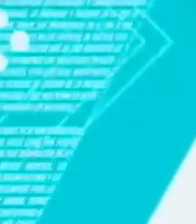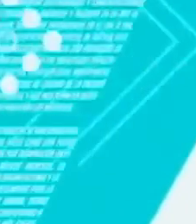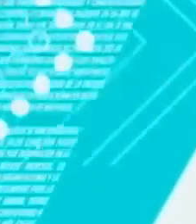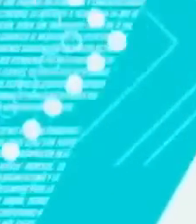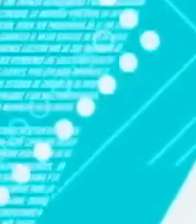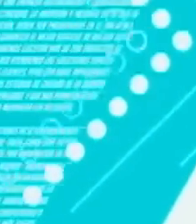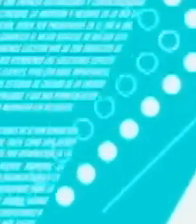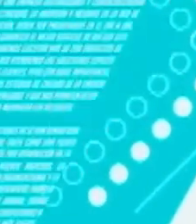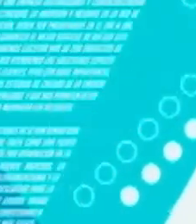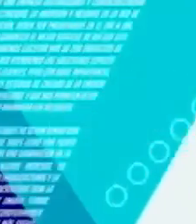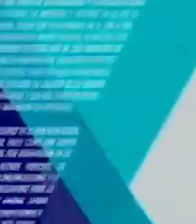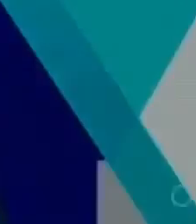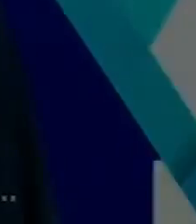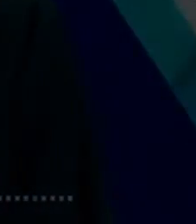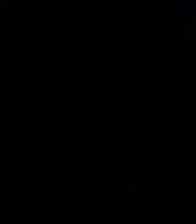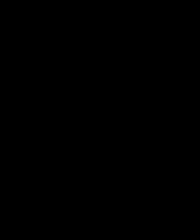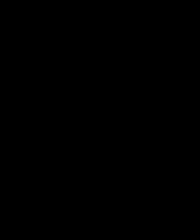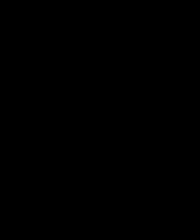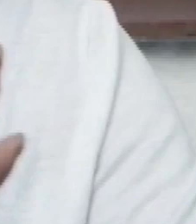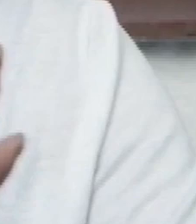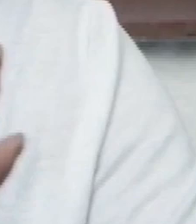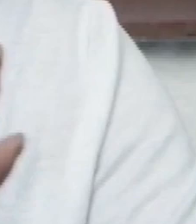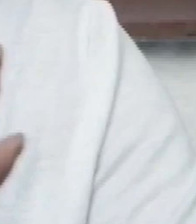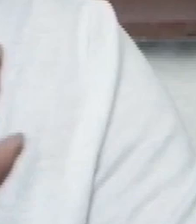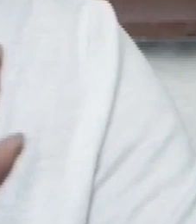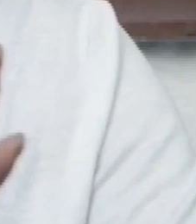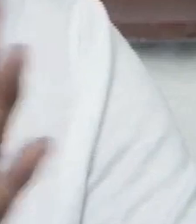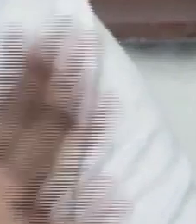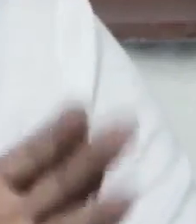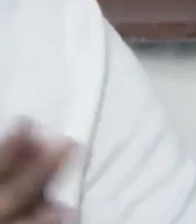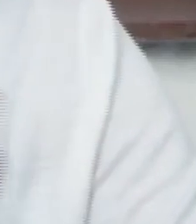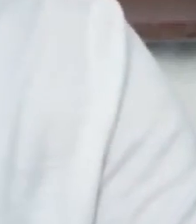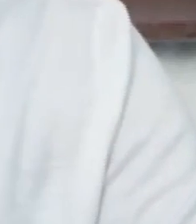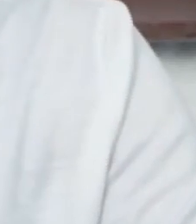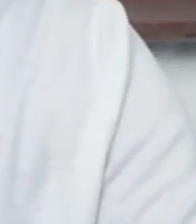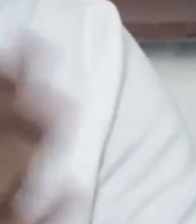Si ella